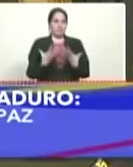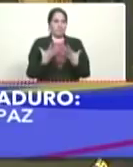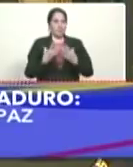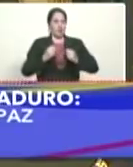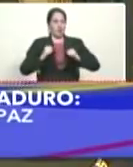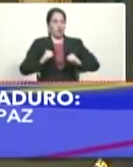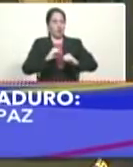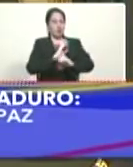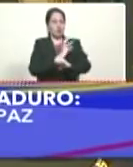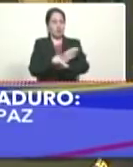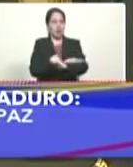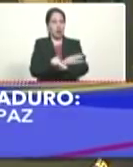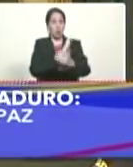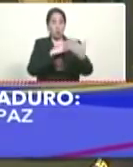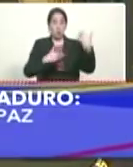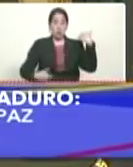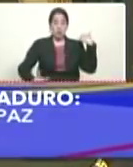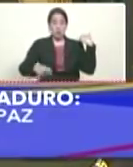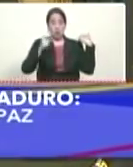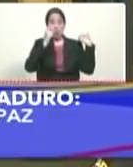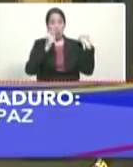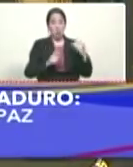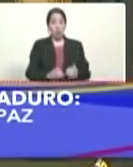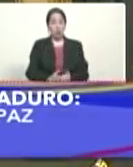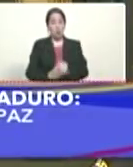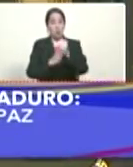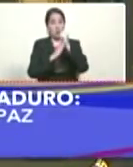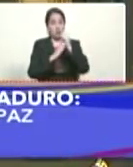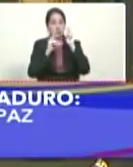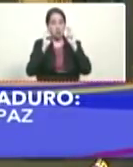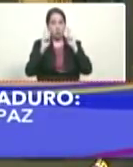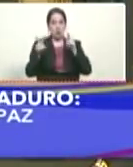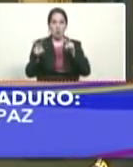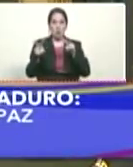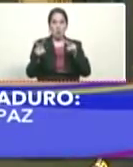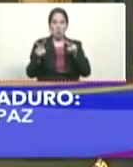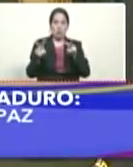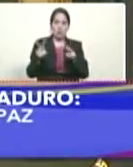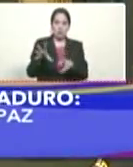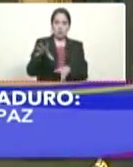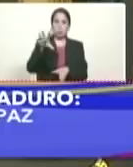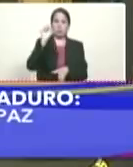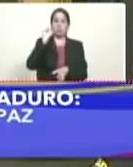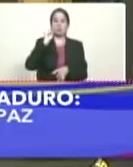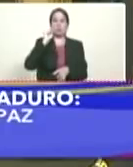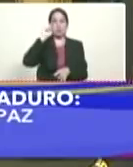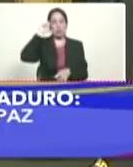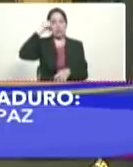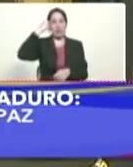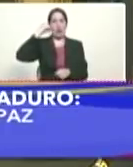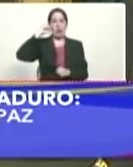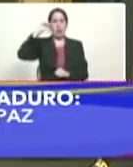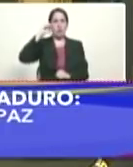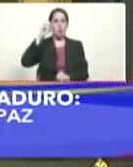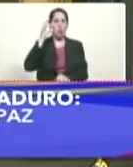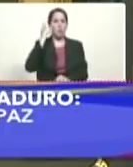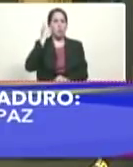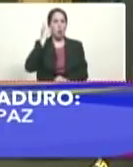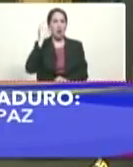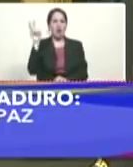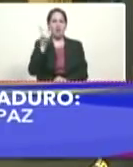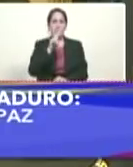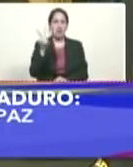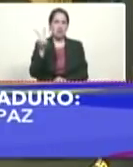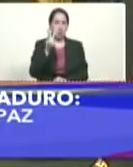como hombre del pueblo como presidente obrero me alimento de heroísmo de las mujeres venezolanas del